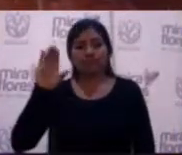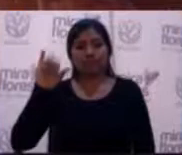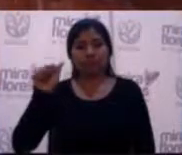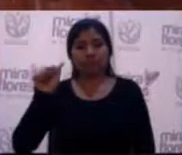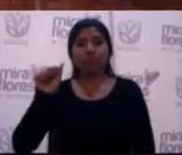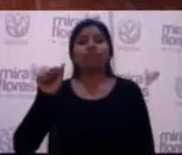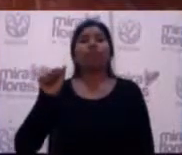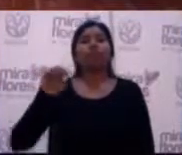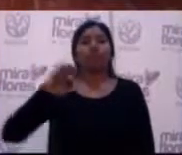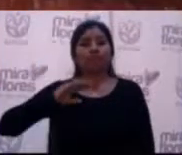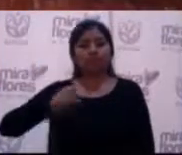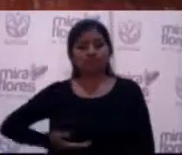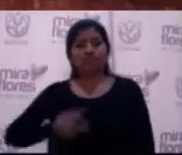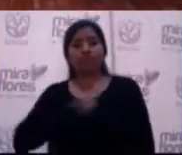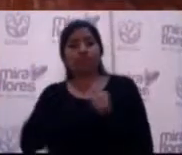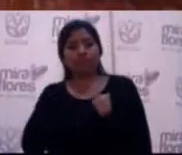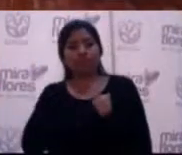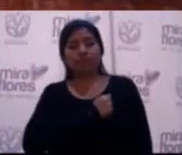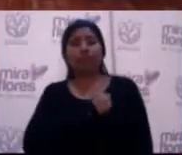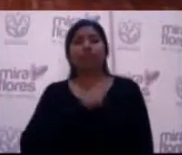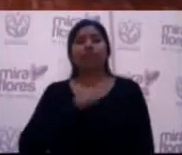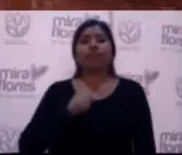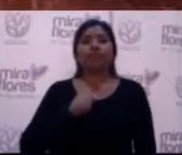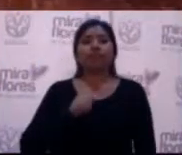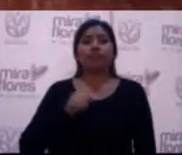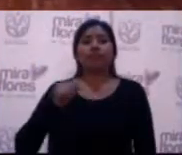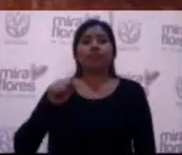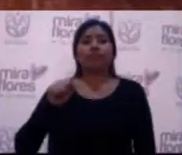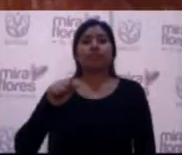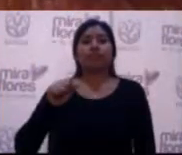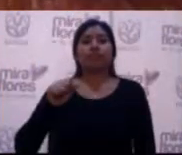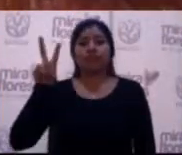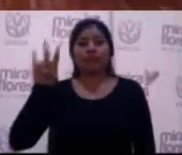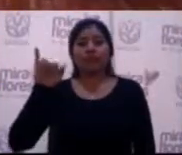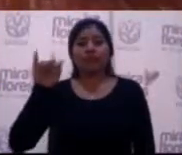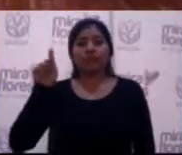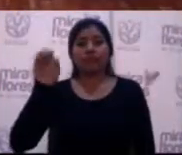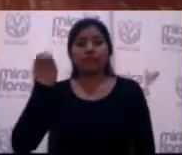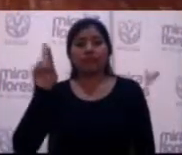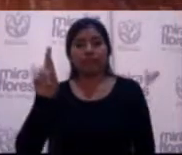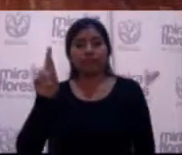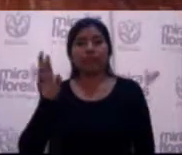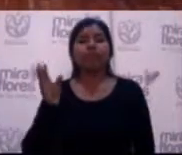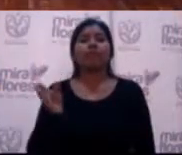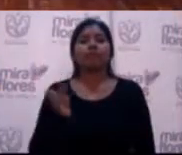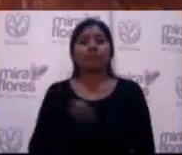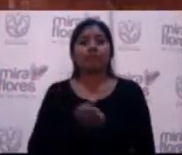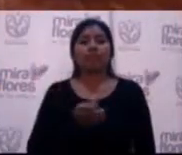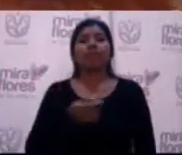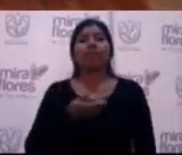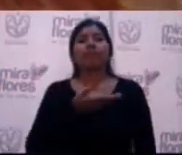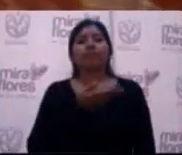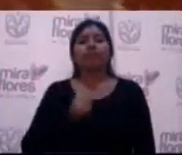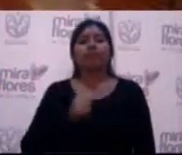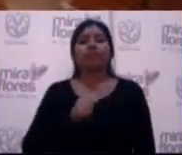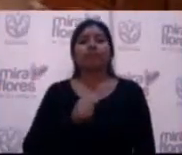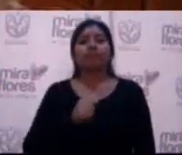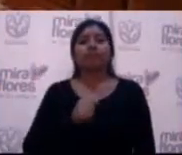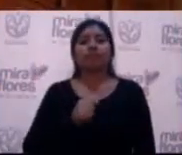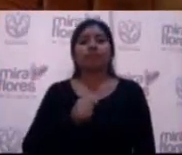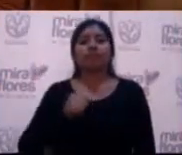Susana Stilich Watson. Presente. Señorita Danila Lozano Vitor. Señora Franca Rey Camino.